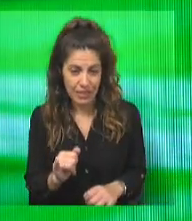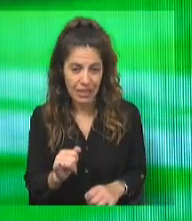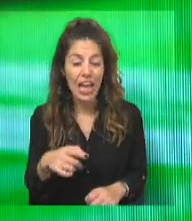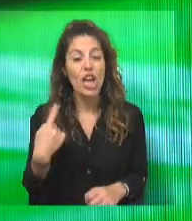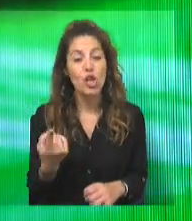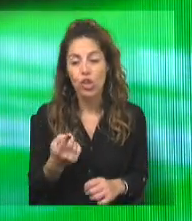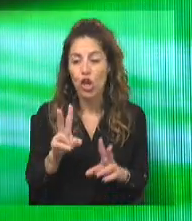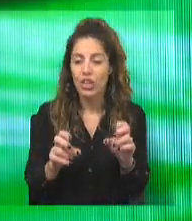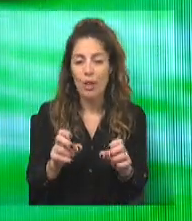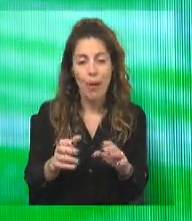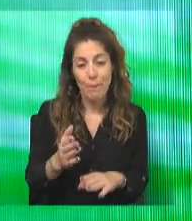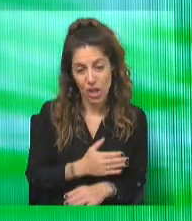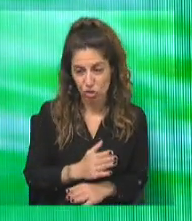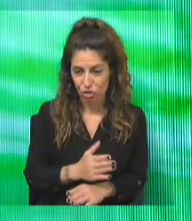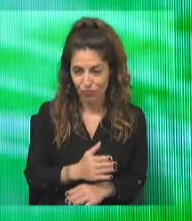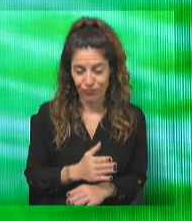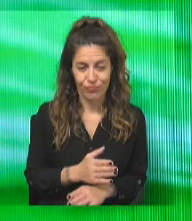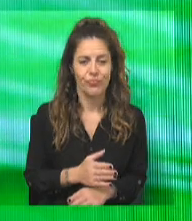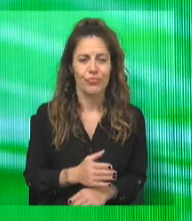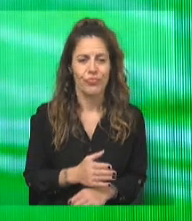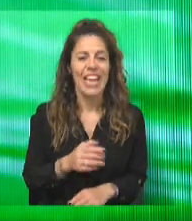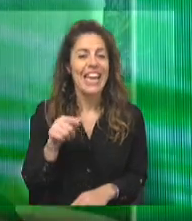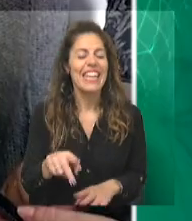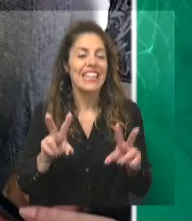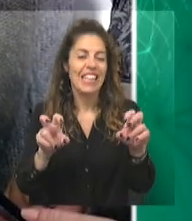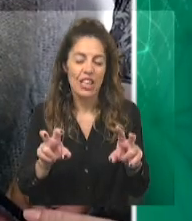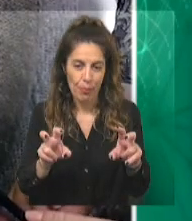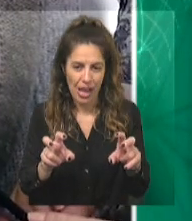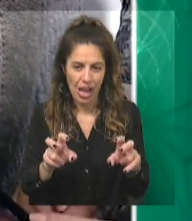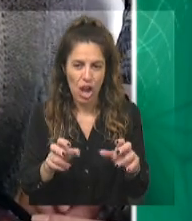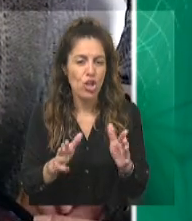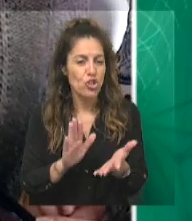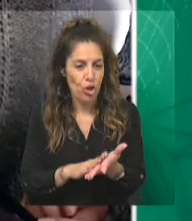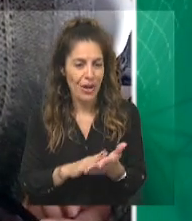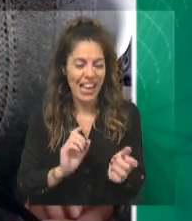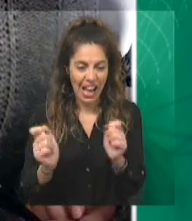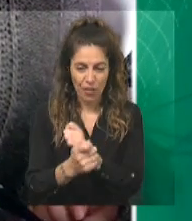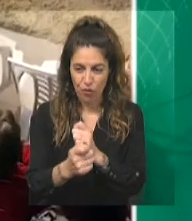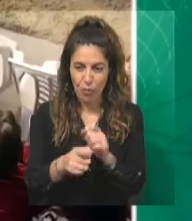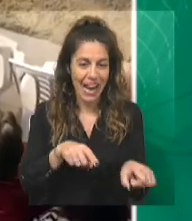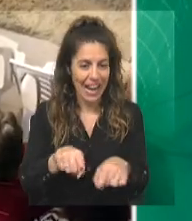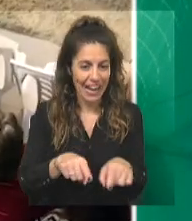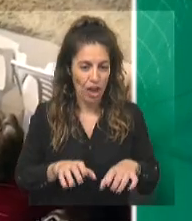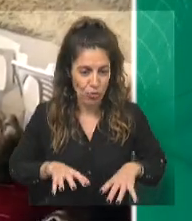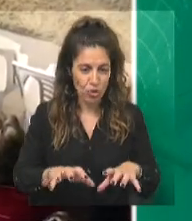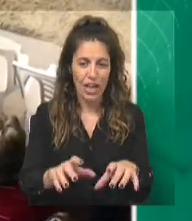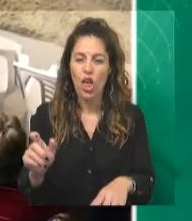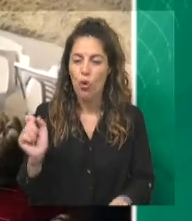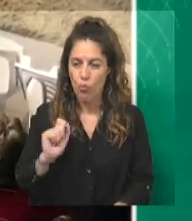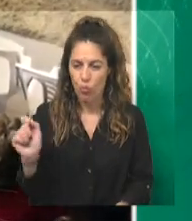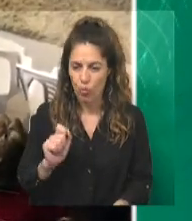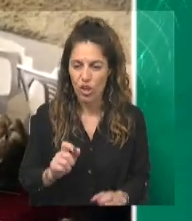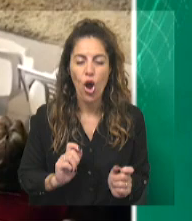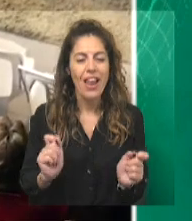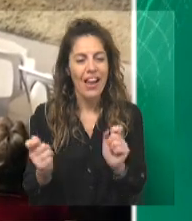otros temas mucho menos eh En este tema sobre la reforma de la carrera del funcionariado público la